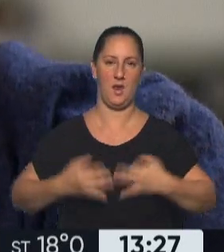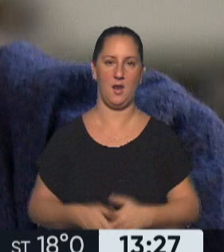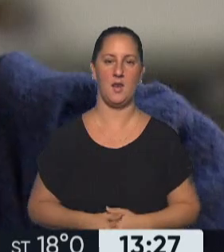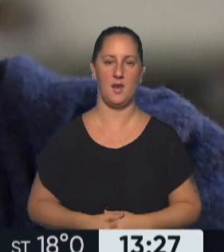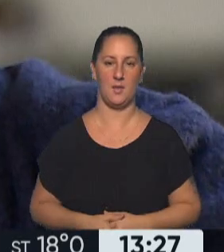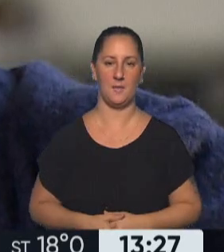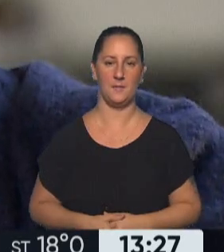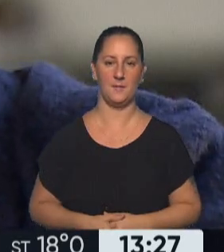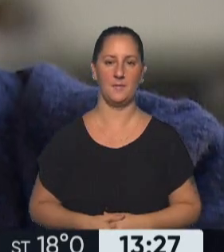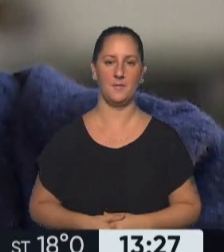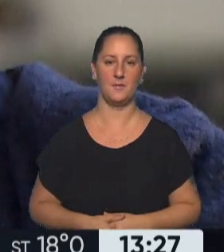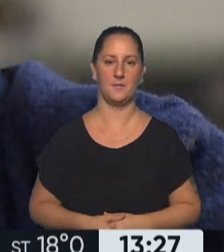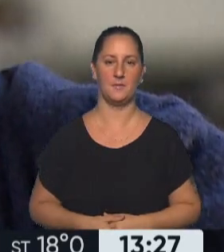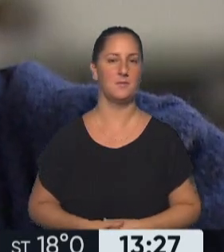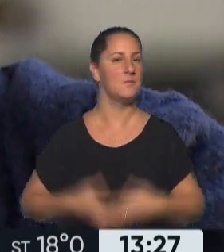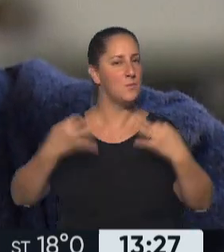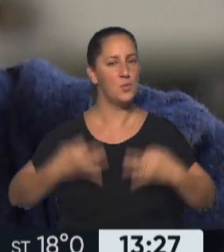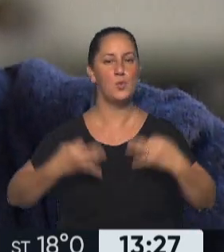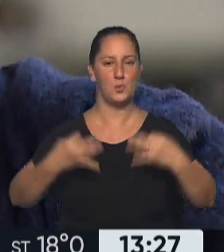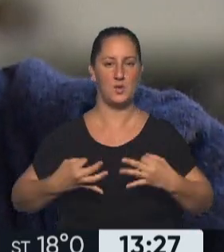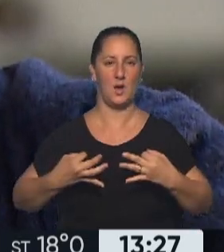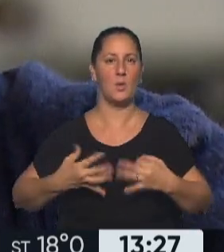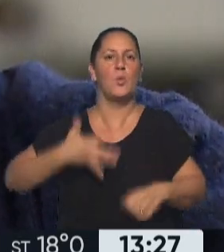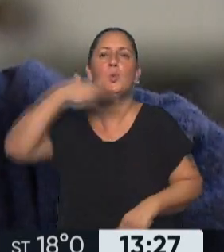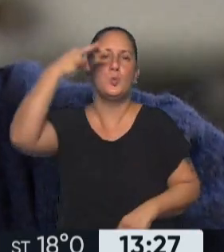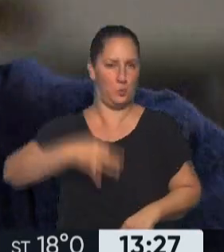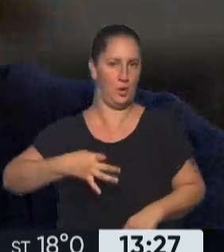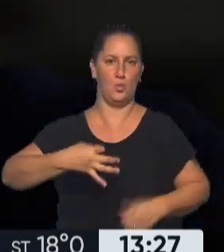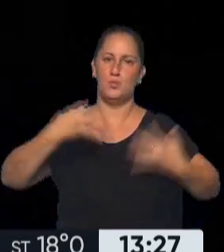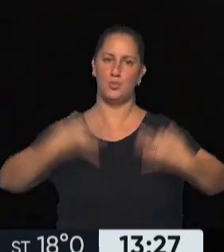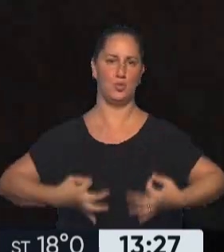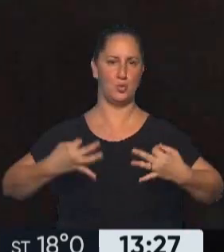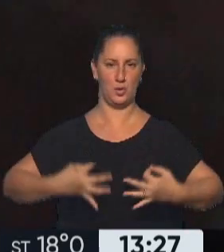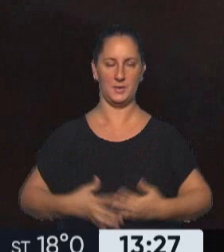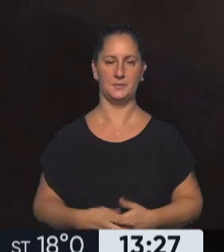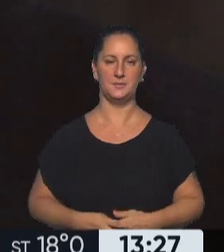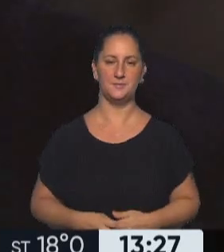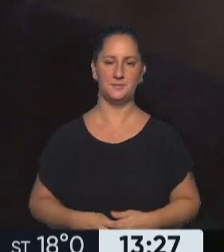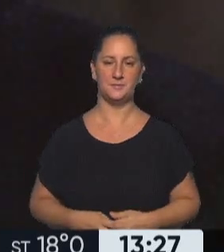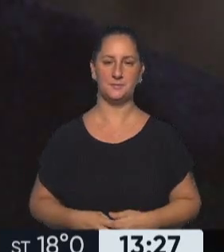Que hizo bien. Que hizo lo que tenía que hacer. Sí. Sí.